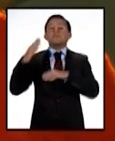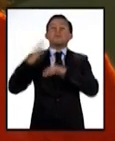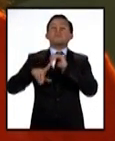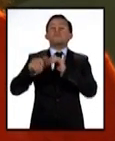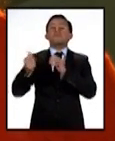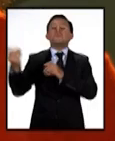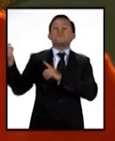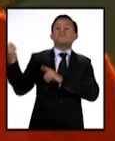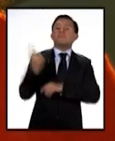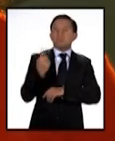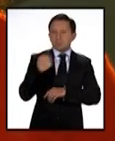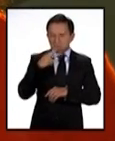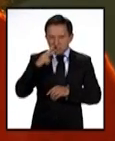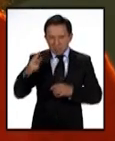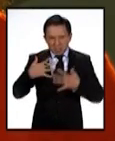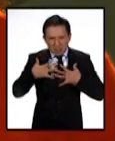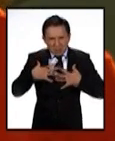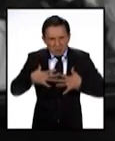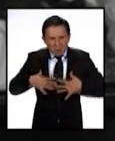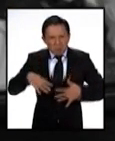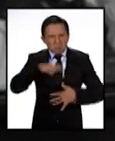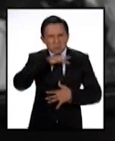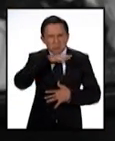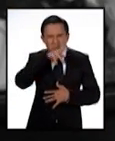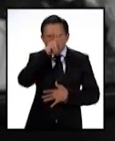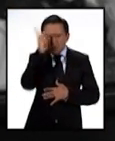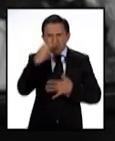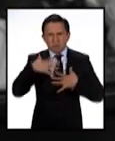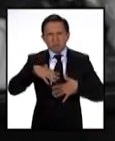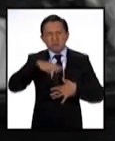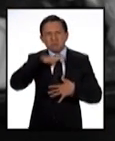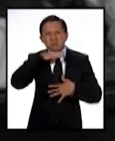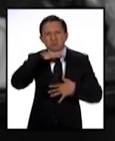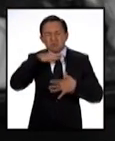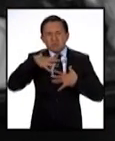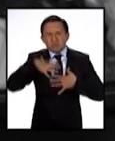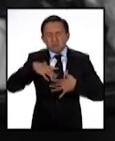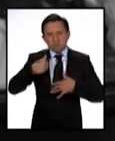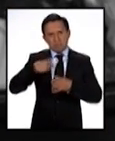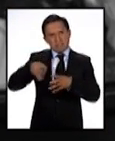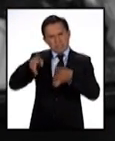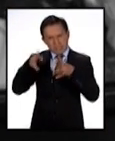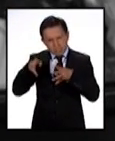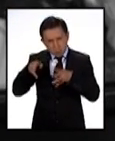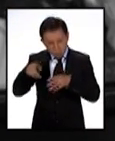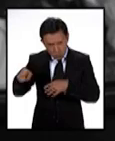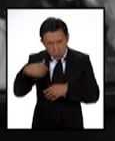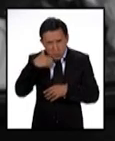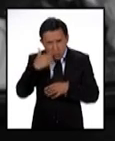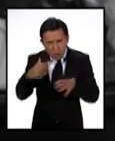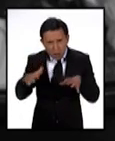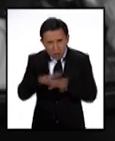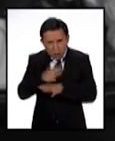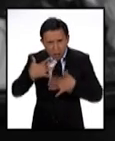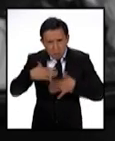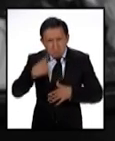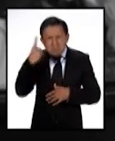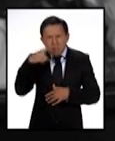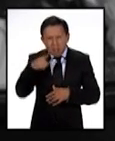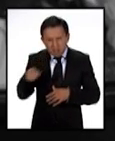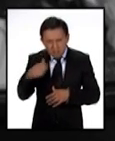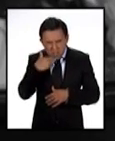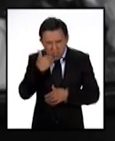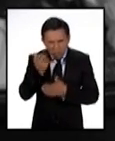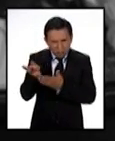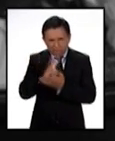sucio de su ropa, y lo regañé incluso, le dije, para eso querías llevarte tu otro cambio, para revolcarte. Y nada